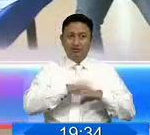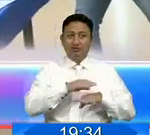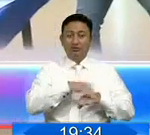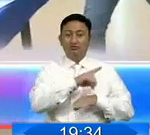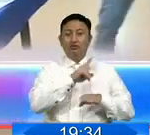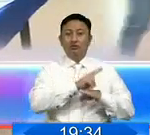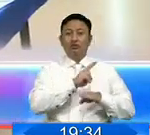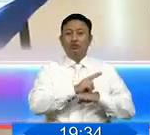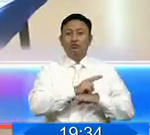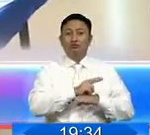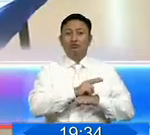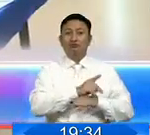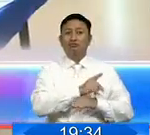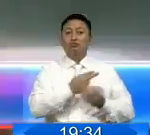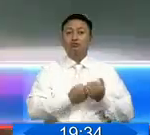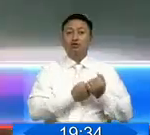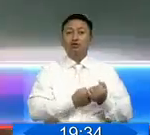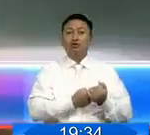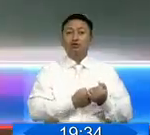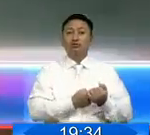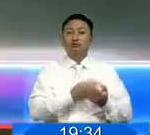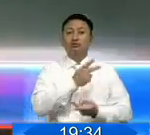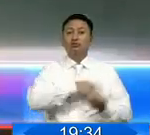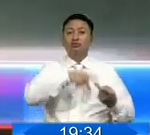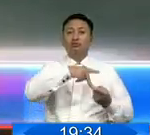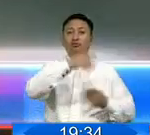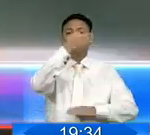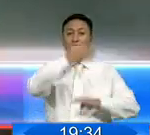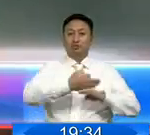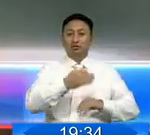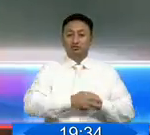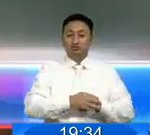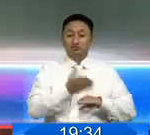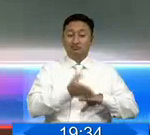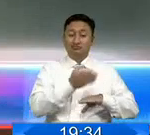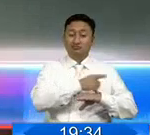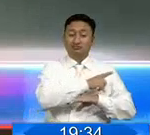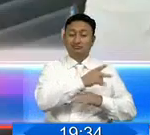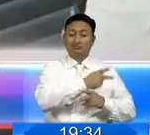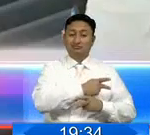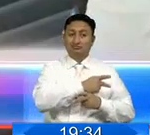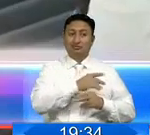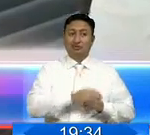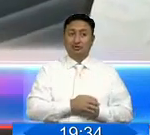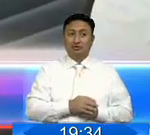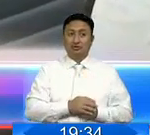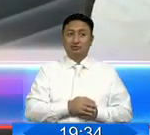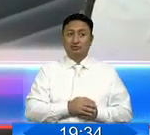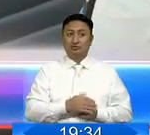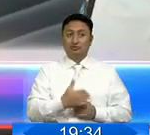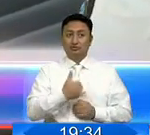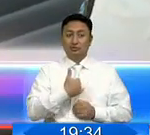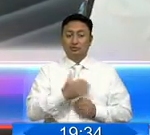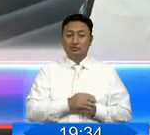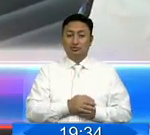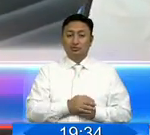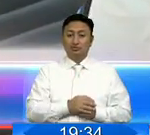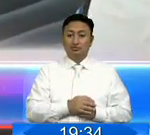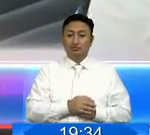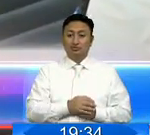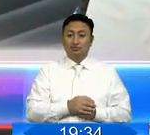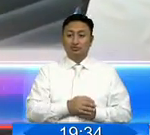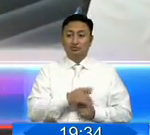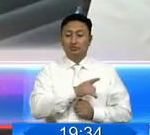uso indebido de los recursos de la Prefectura de Cotopaxi cuando fue miembro del Consejo. Que levanté la bandera para decir que no